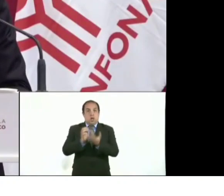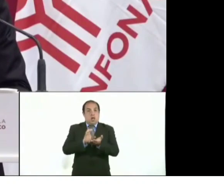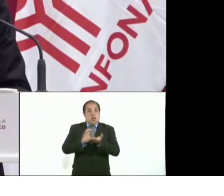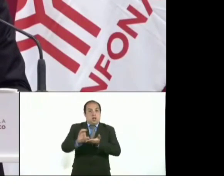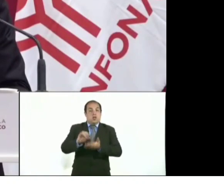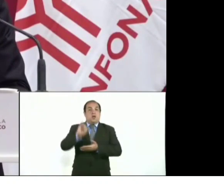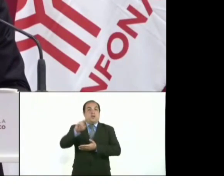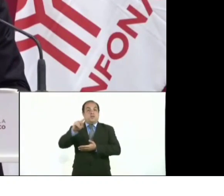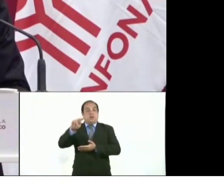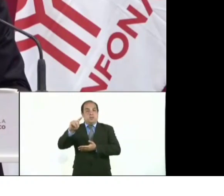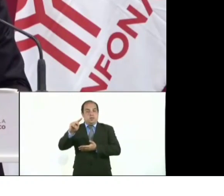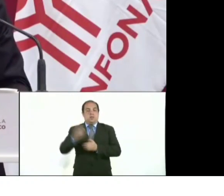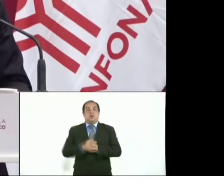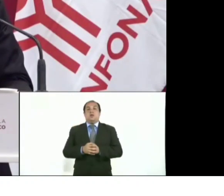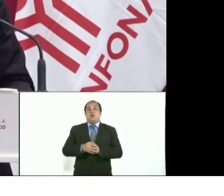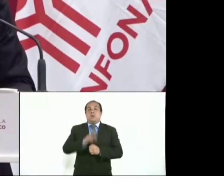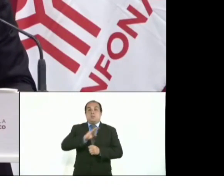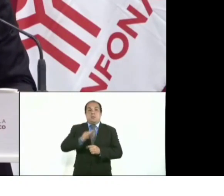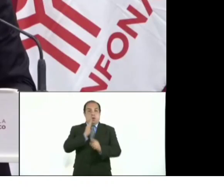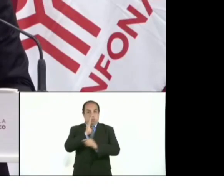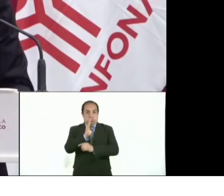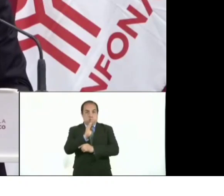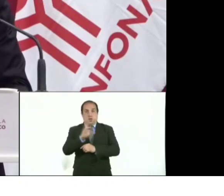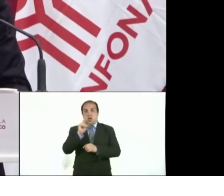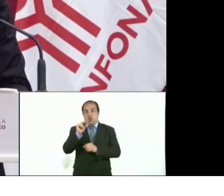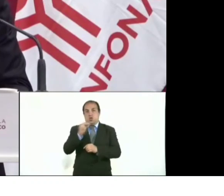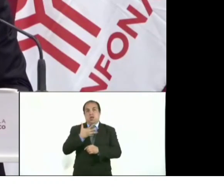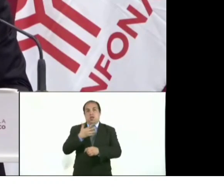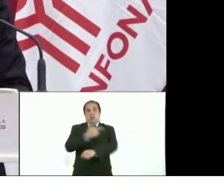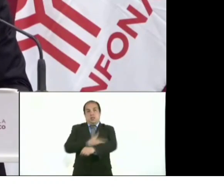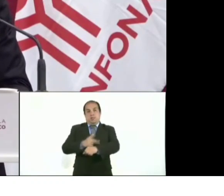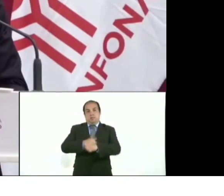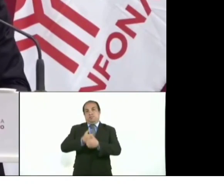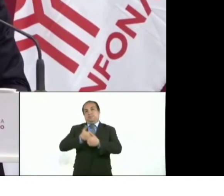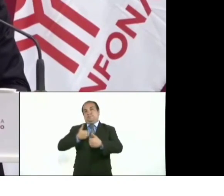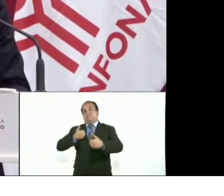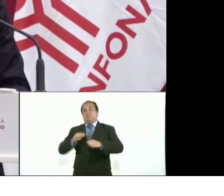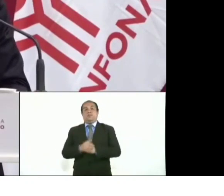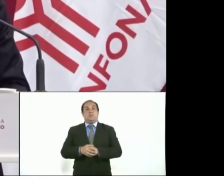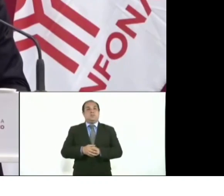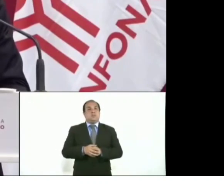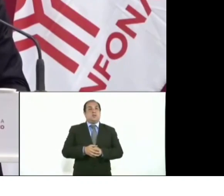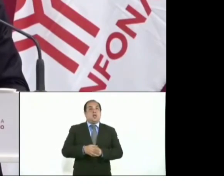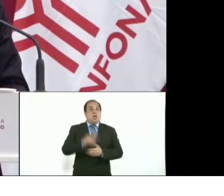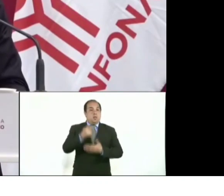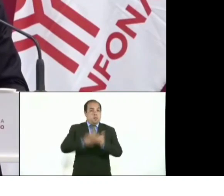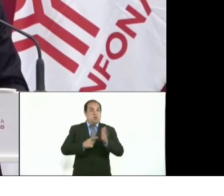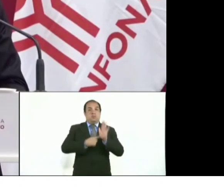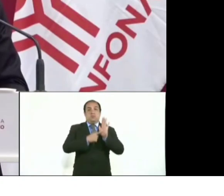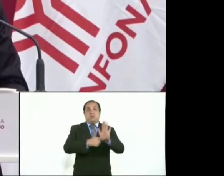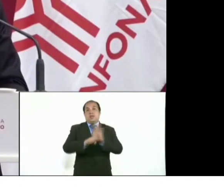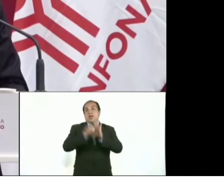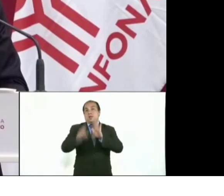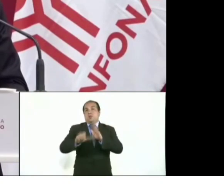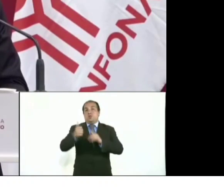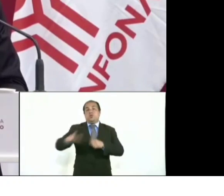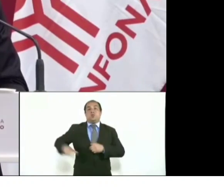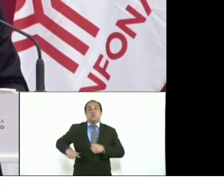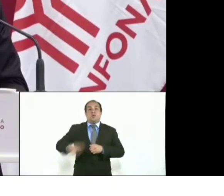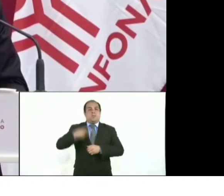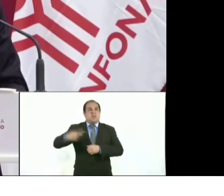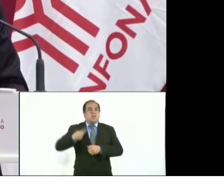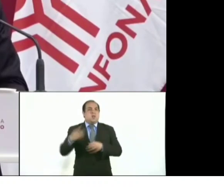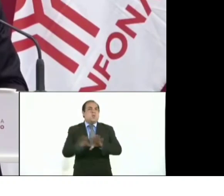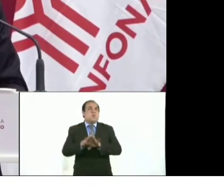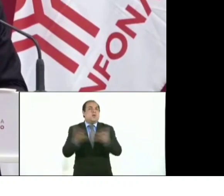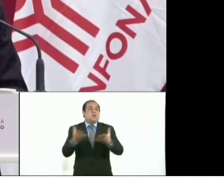sin trabas burocráticas. No es por nada, pero este programa lo he puesto de ejemplo con otros gobernadores que me han preguntado cómo hacerle para que